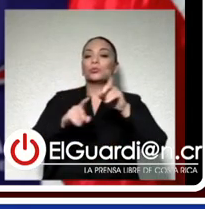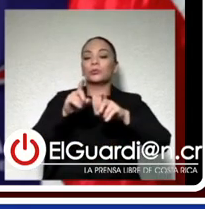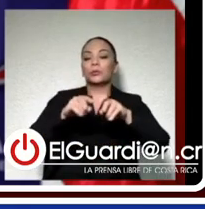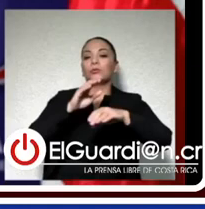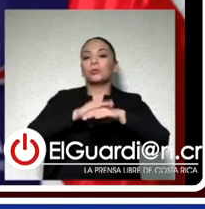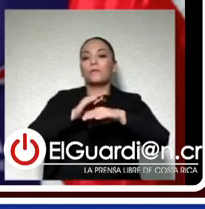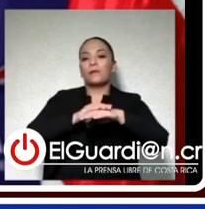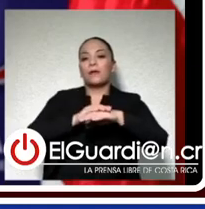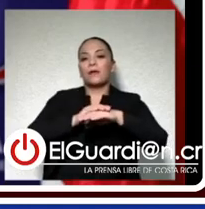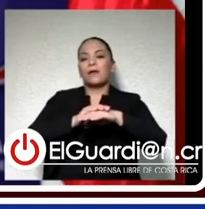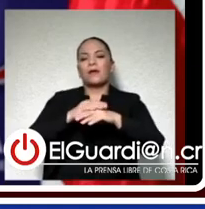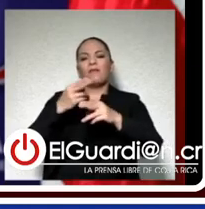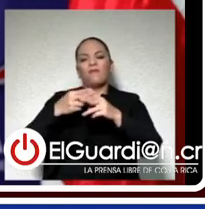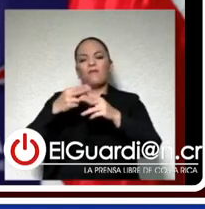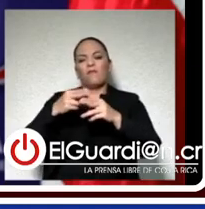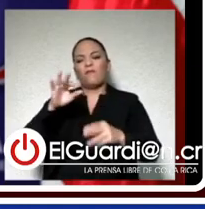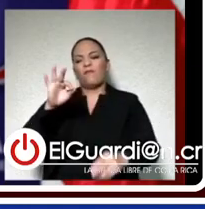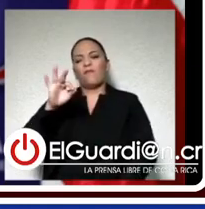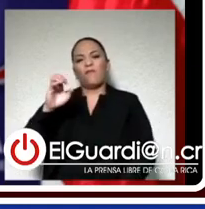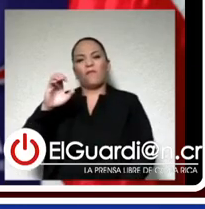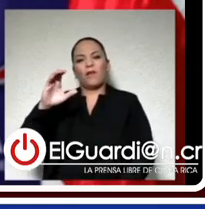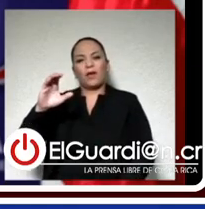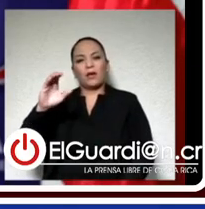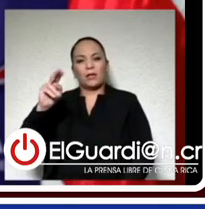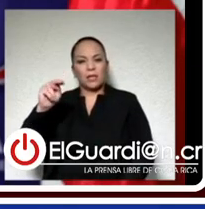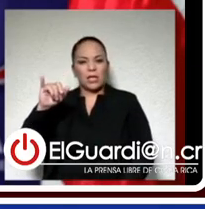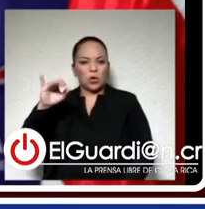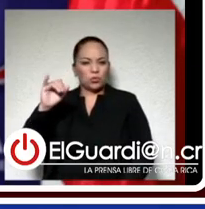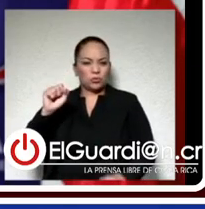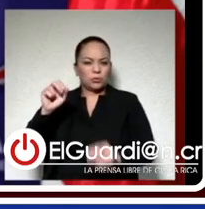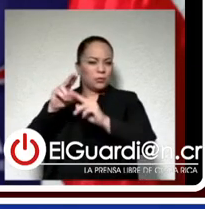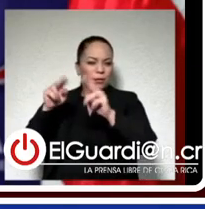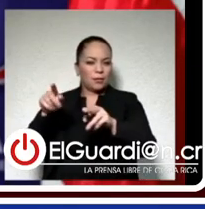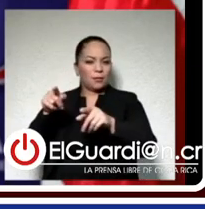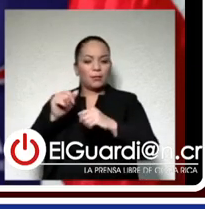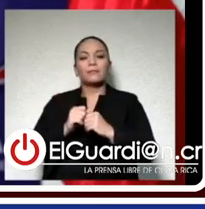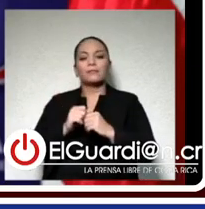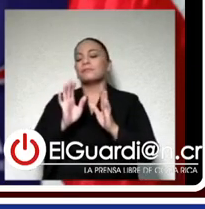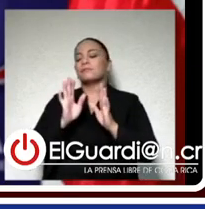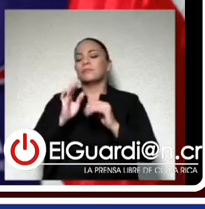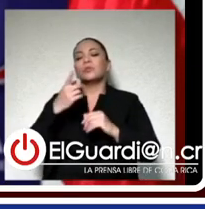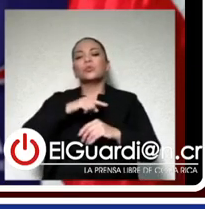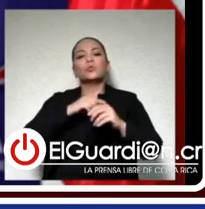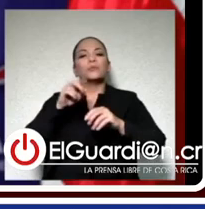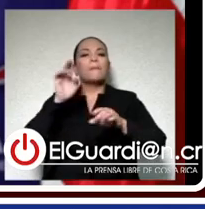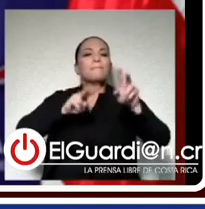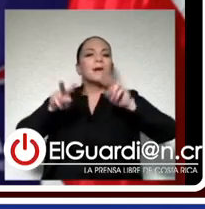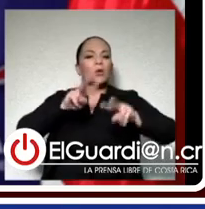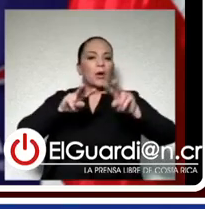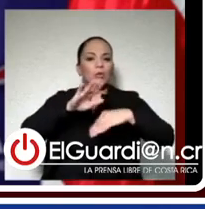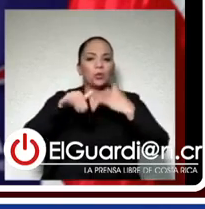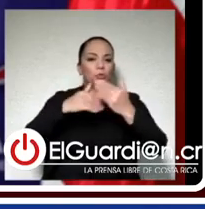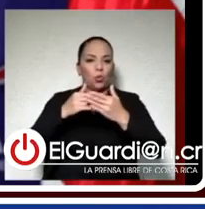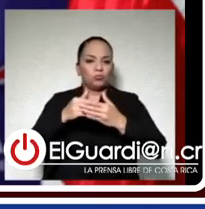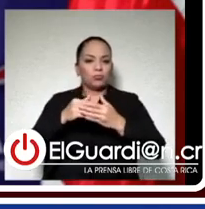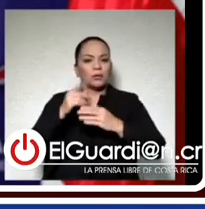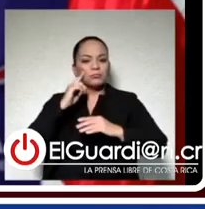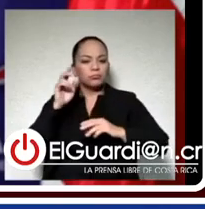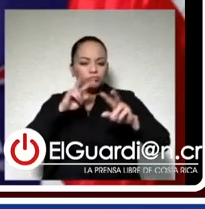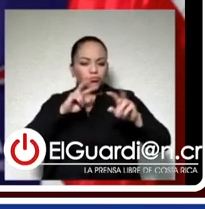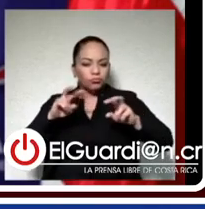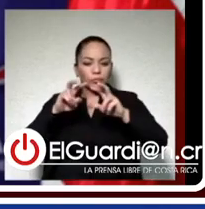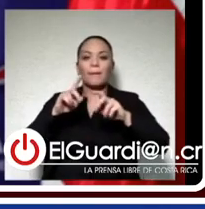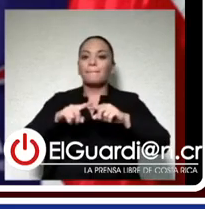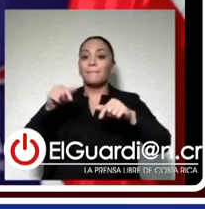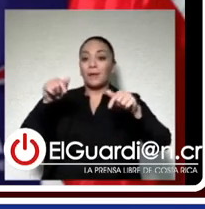fake news y las y la internet. Entonces nosotros estamos barrando todo, pero este